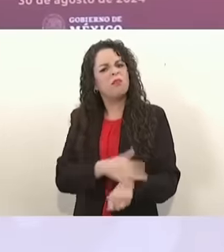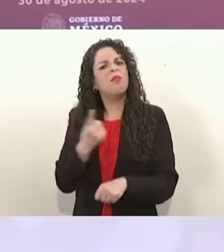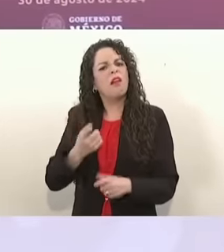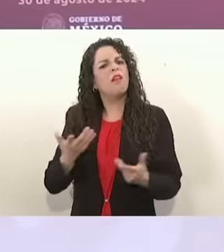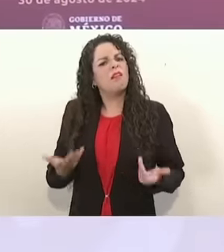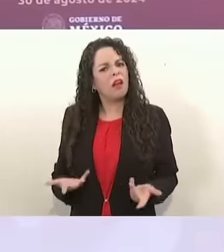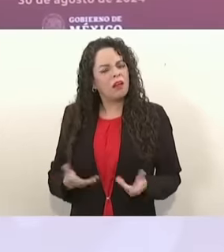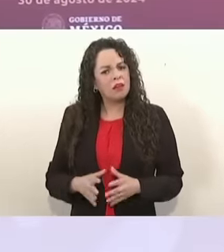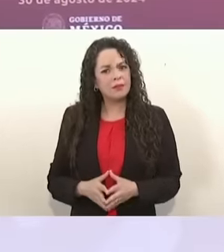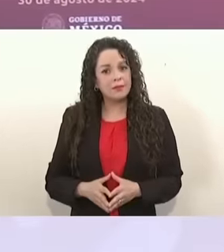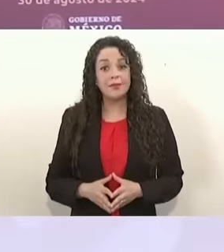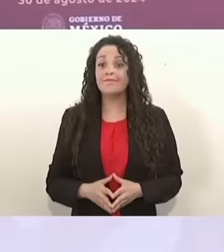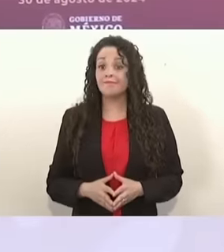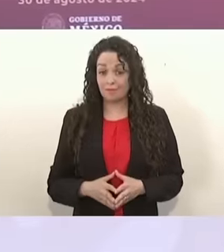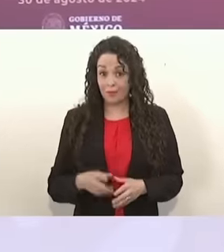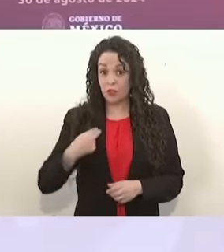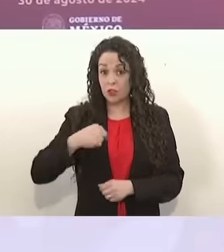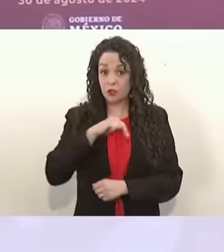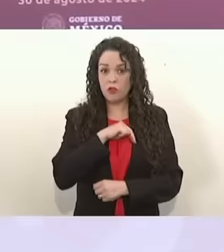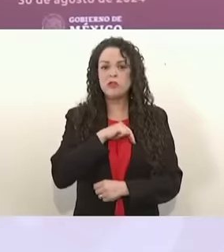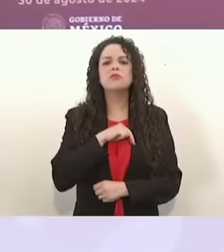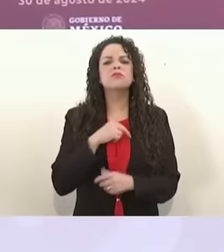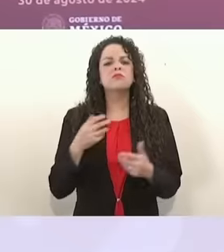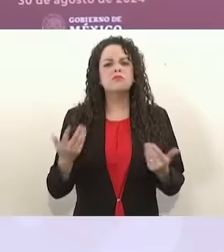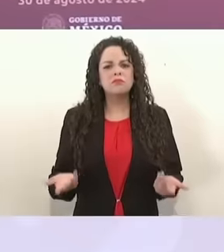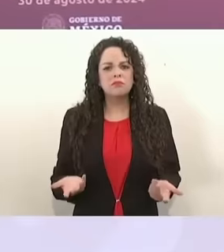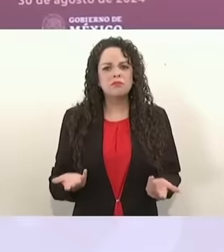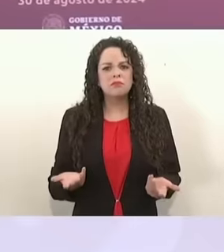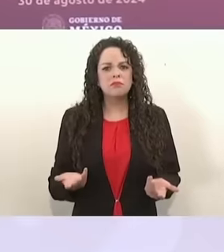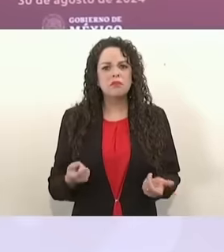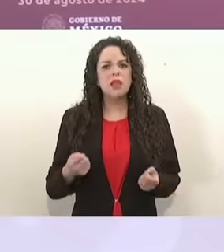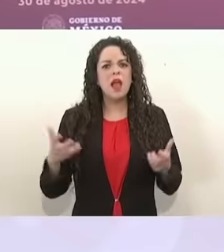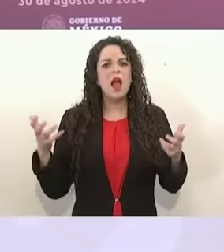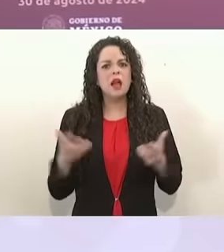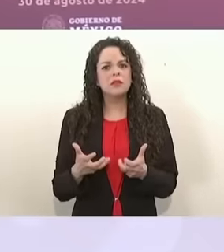ver, ¿quiénes somos las que hemos cuidado desde